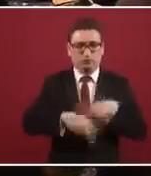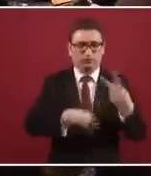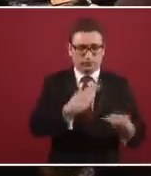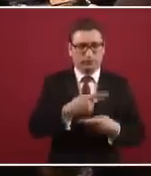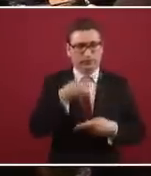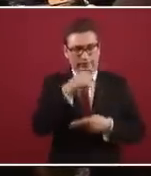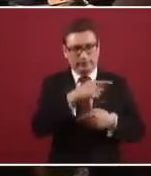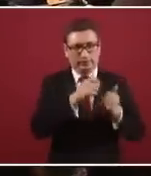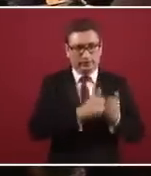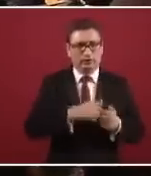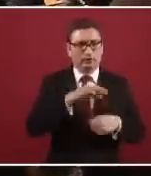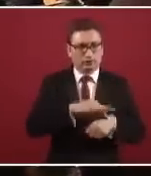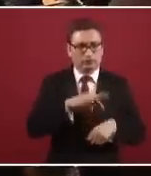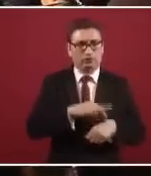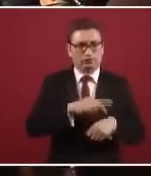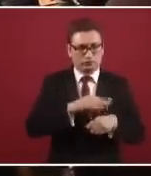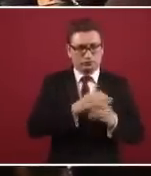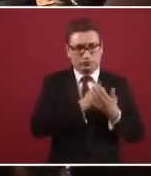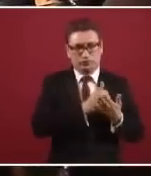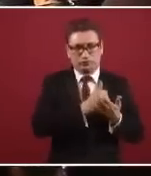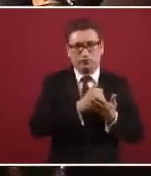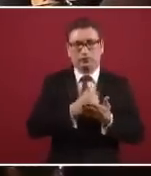vayan a dar